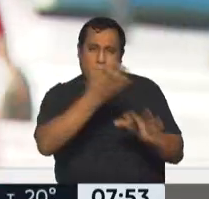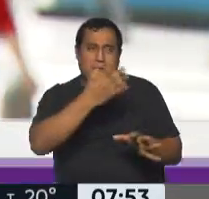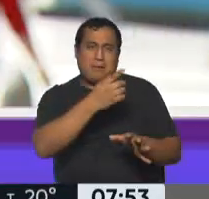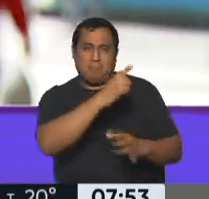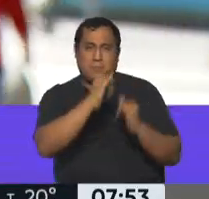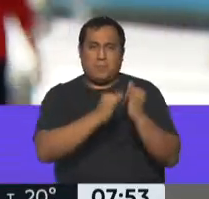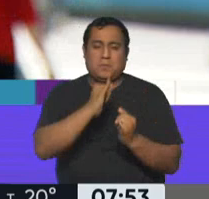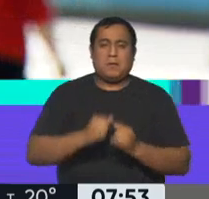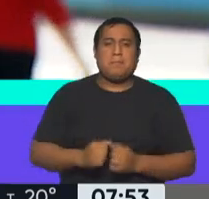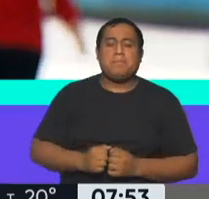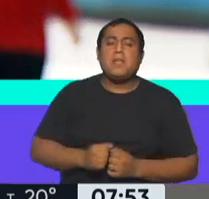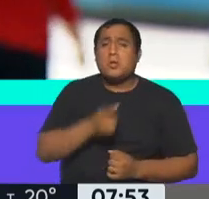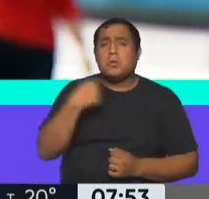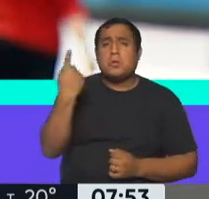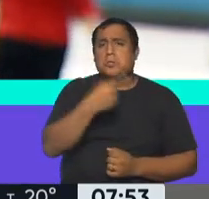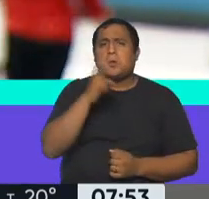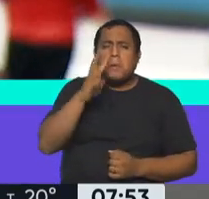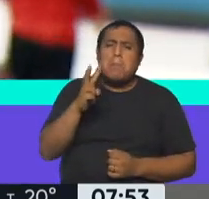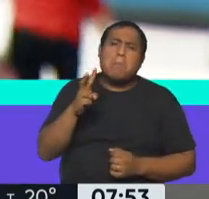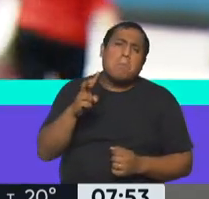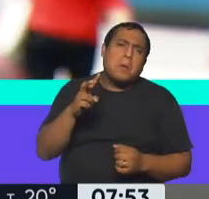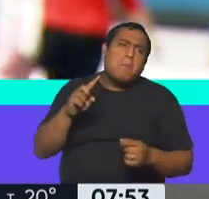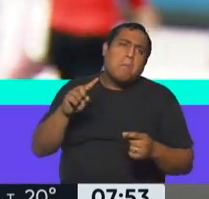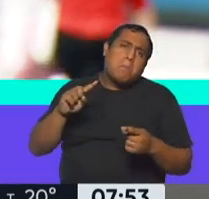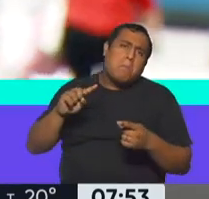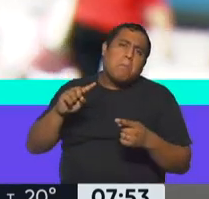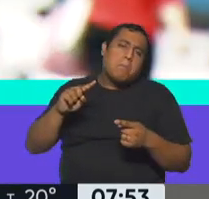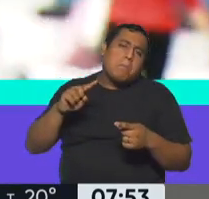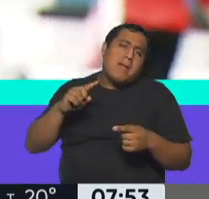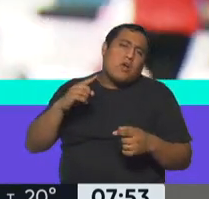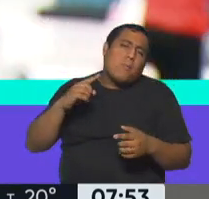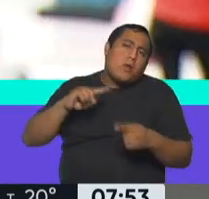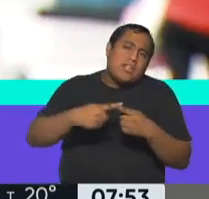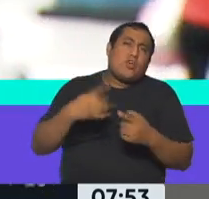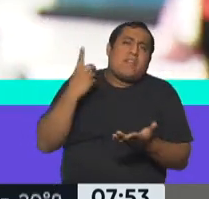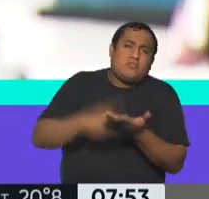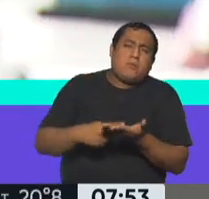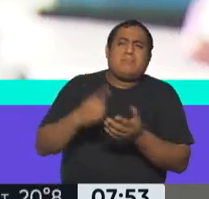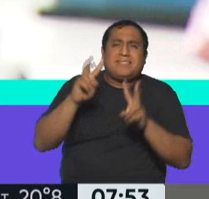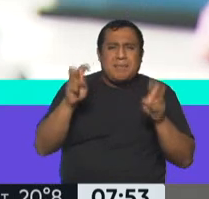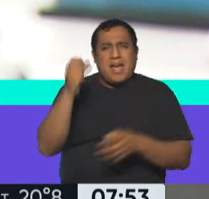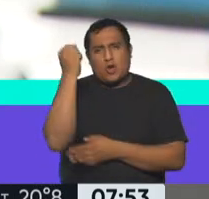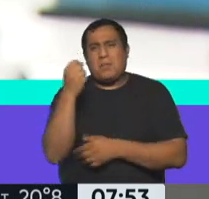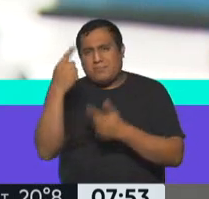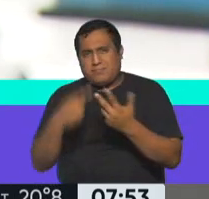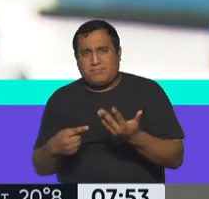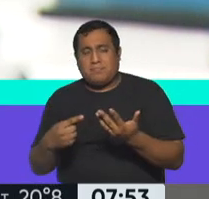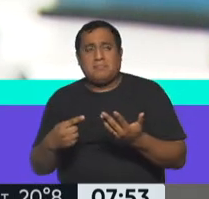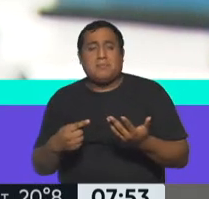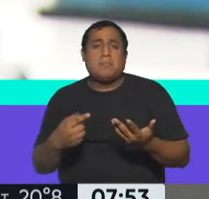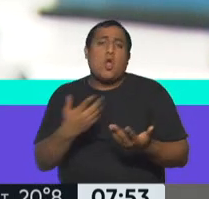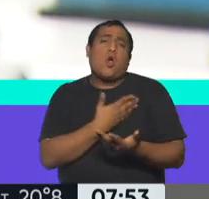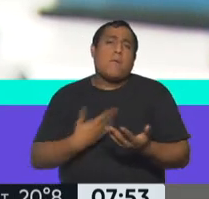Nosotros lo que vemos es que la política económica no alcanza por sí sola, no es la única estrategia que optó el gobierno